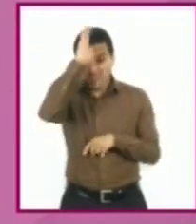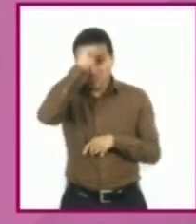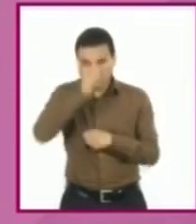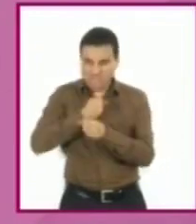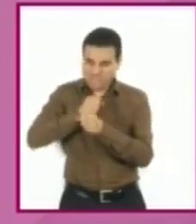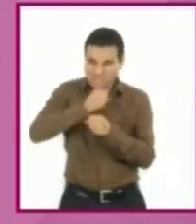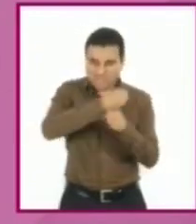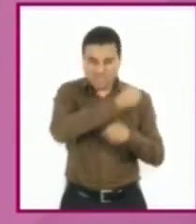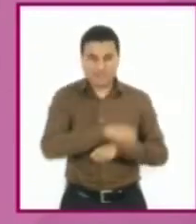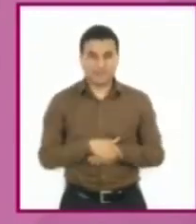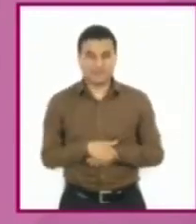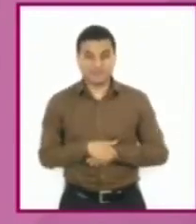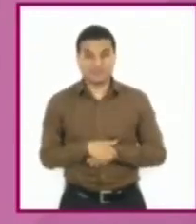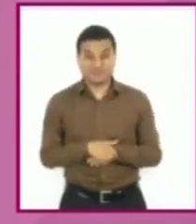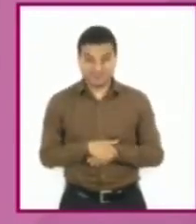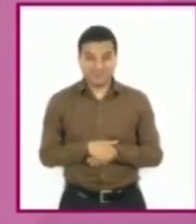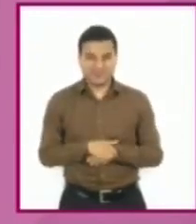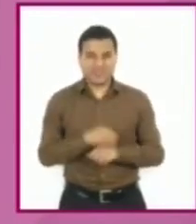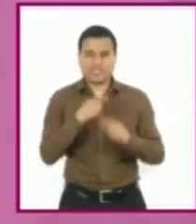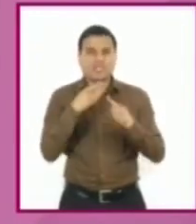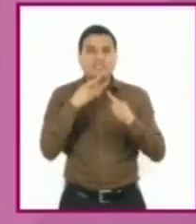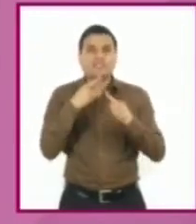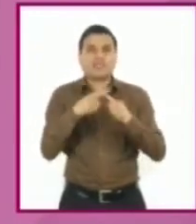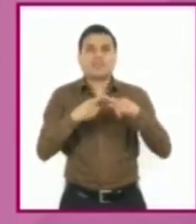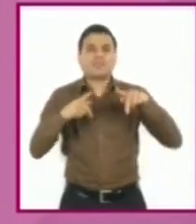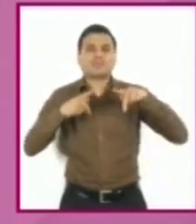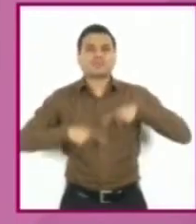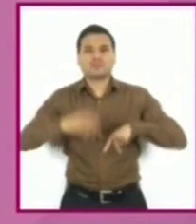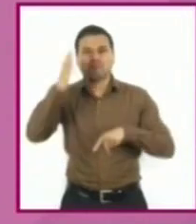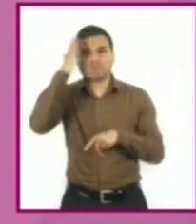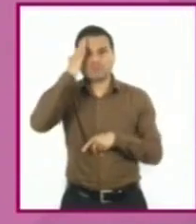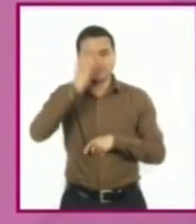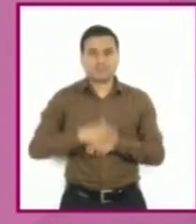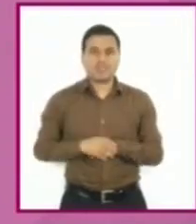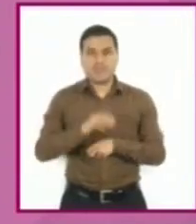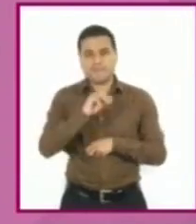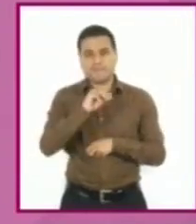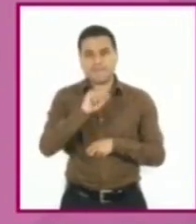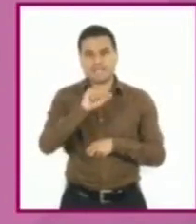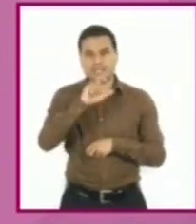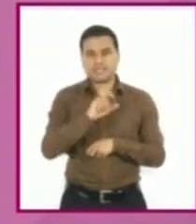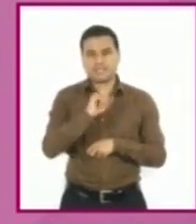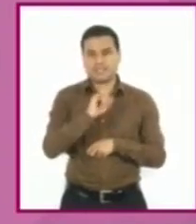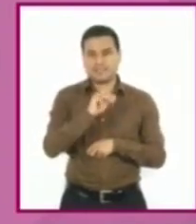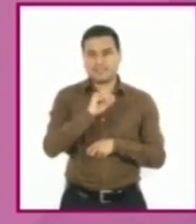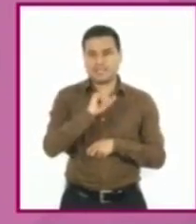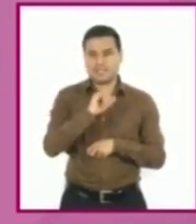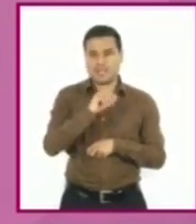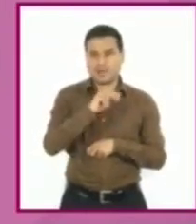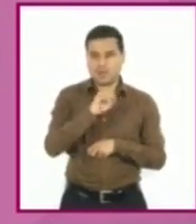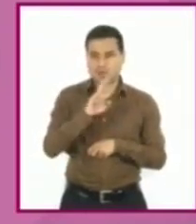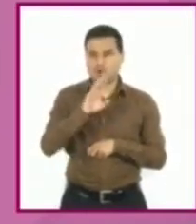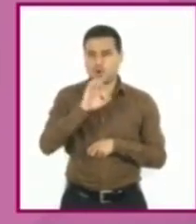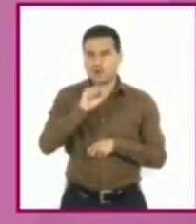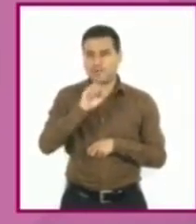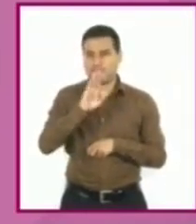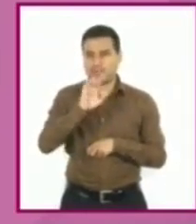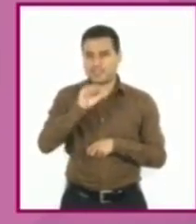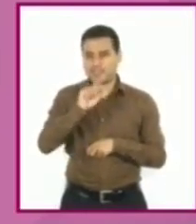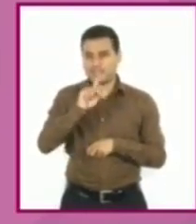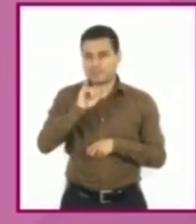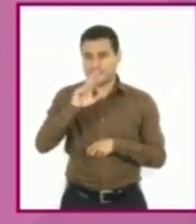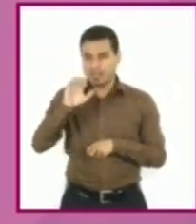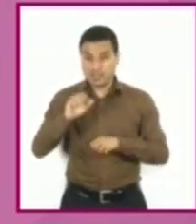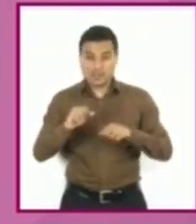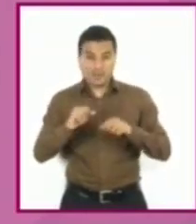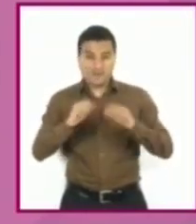régimen. Su protagonista principal fue Maximiliano de Robespierre. En este periodo, miles de franceses